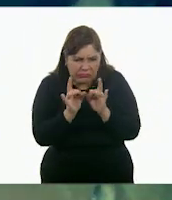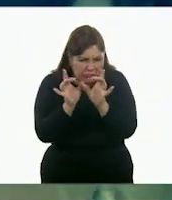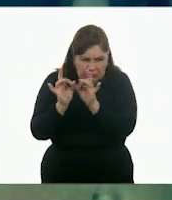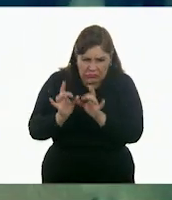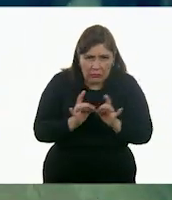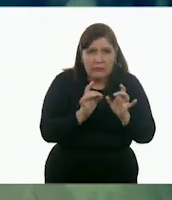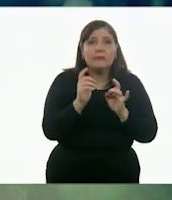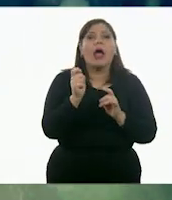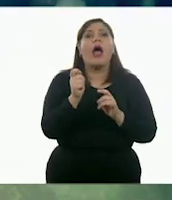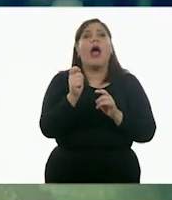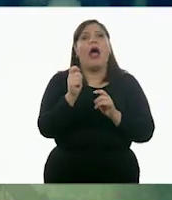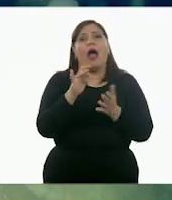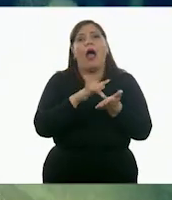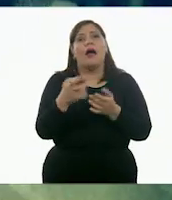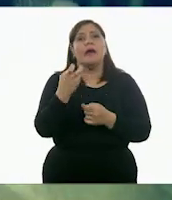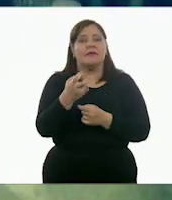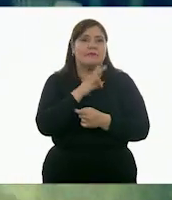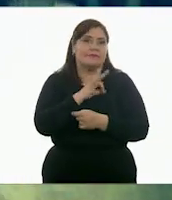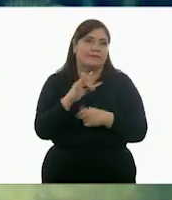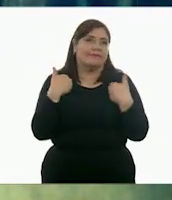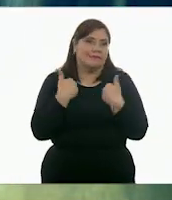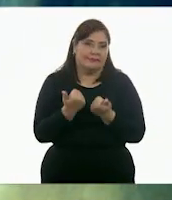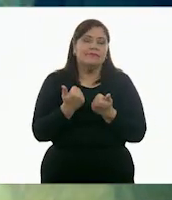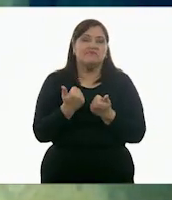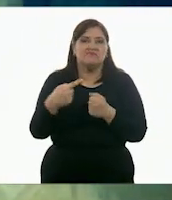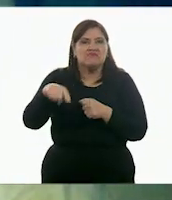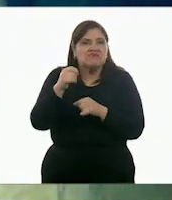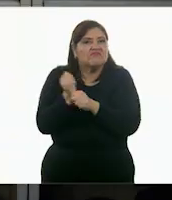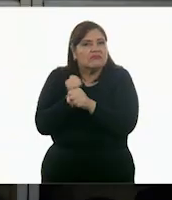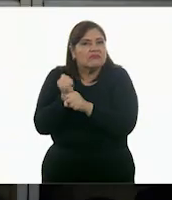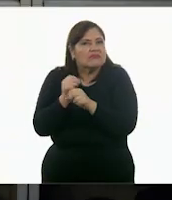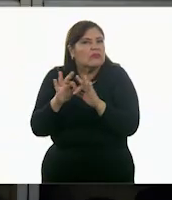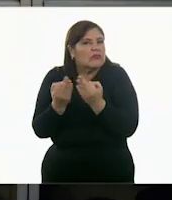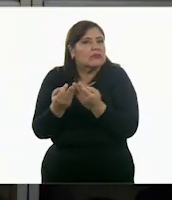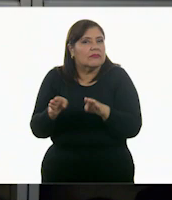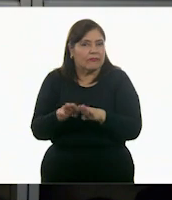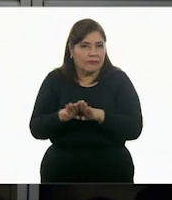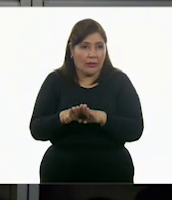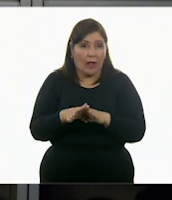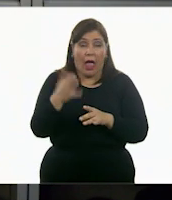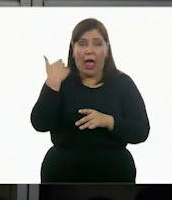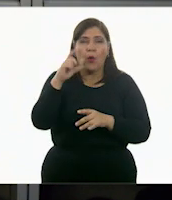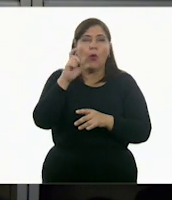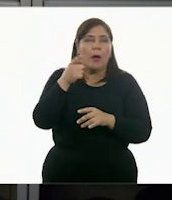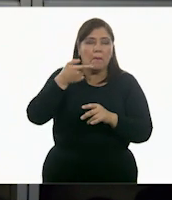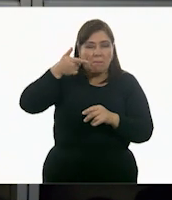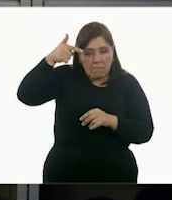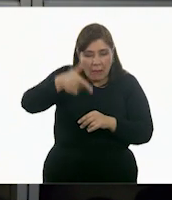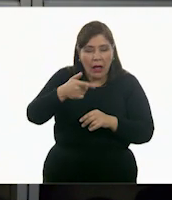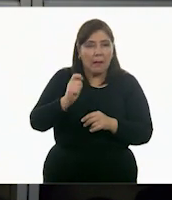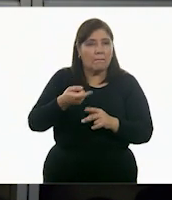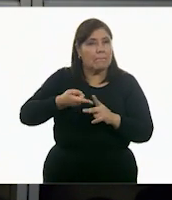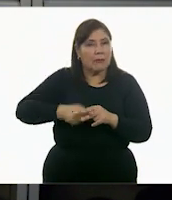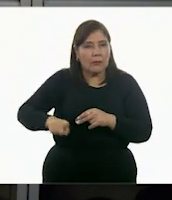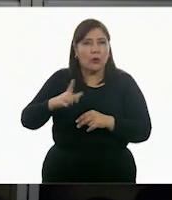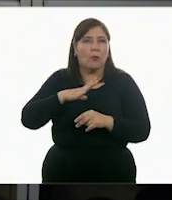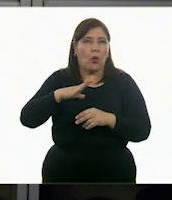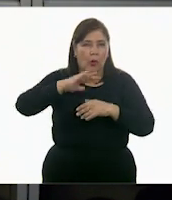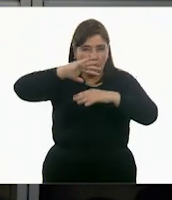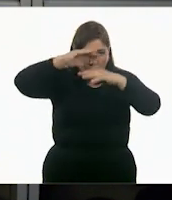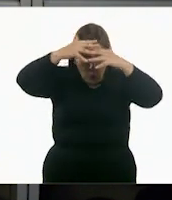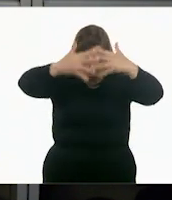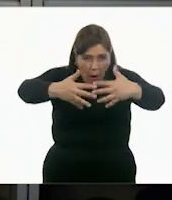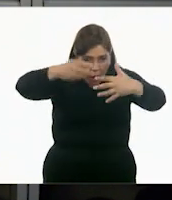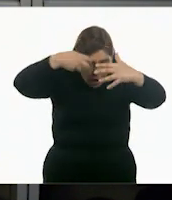mejor el trabajo de los científicos. Cuando se hizo el primer descubrimiento de restos antiguos en las cuevas